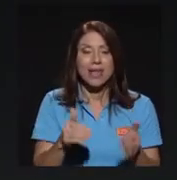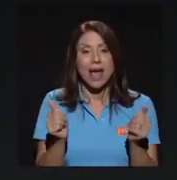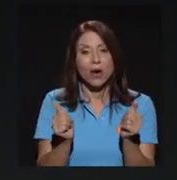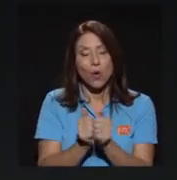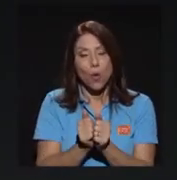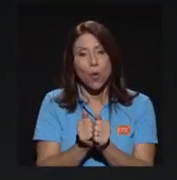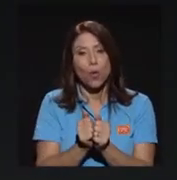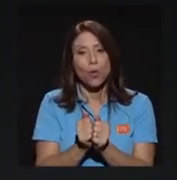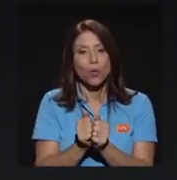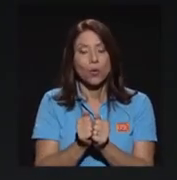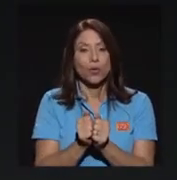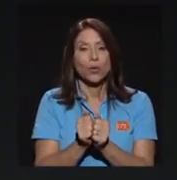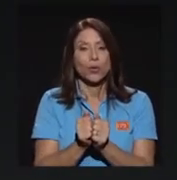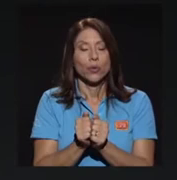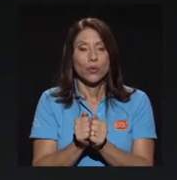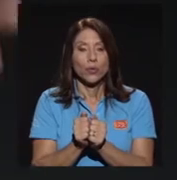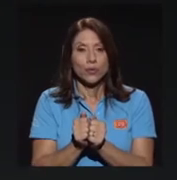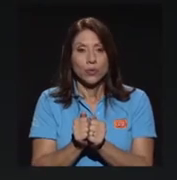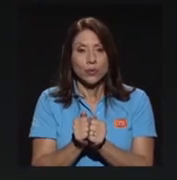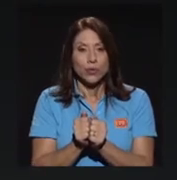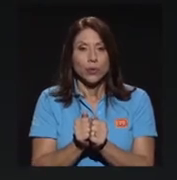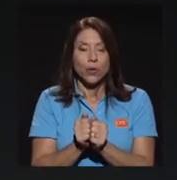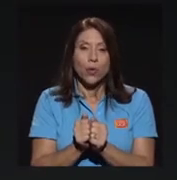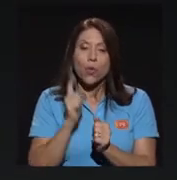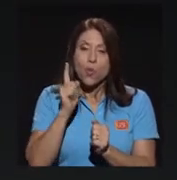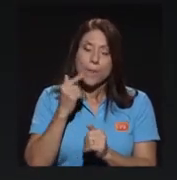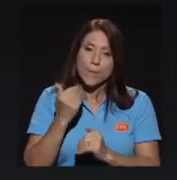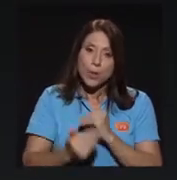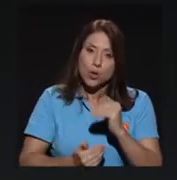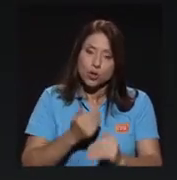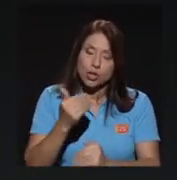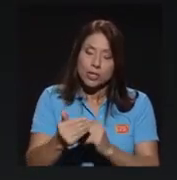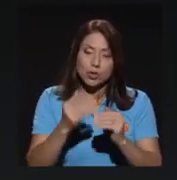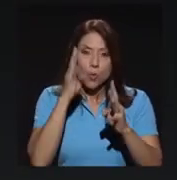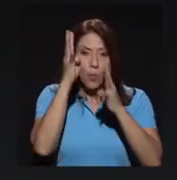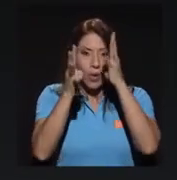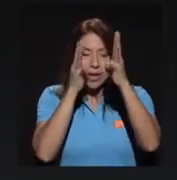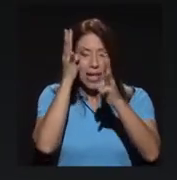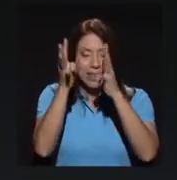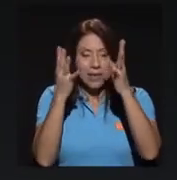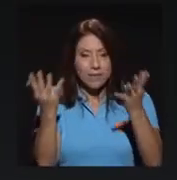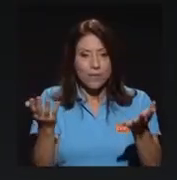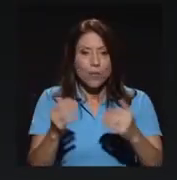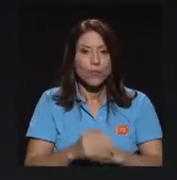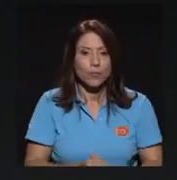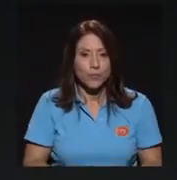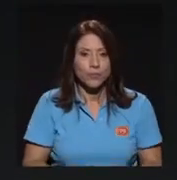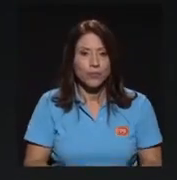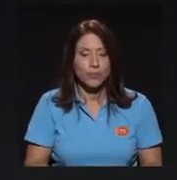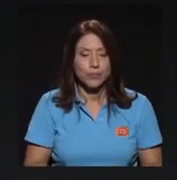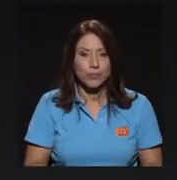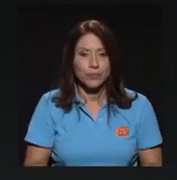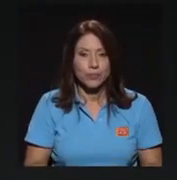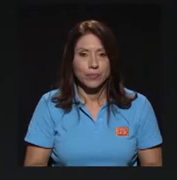con un un proceso muy creativo según recuerdo yo sí